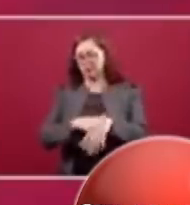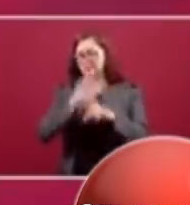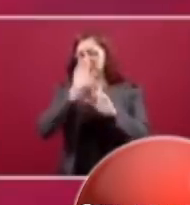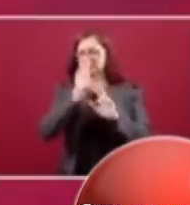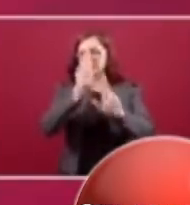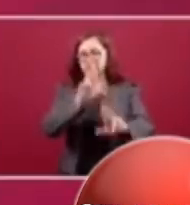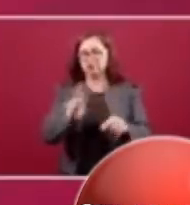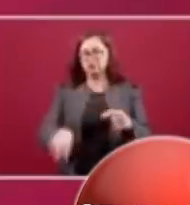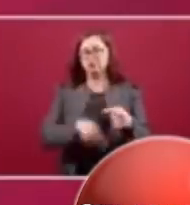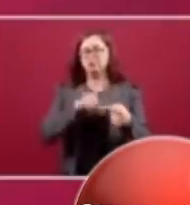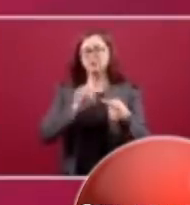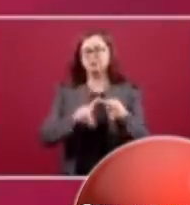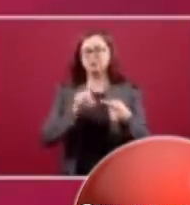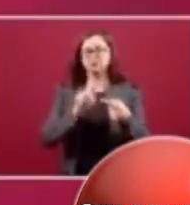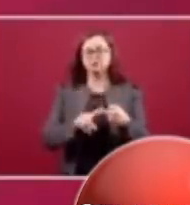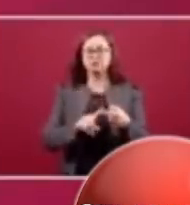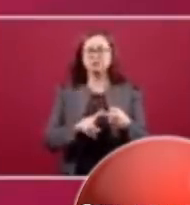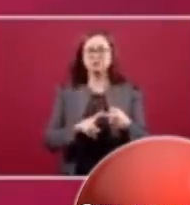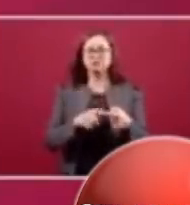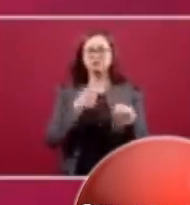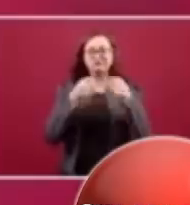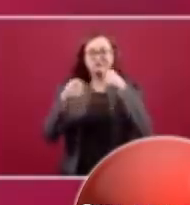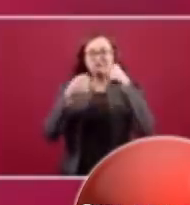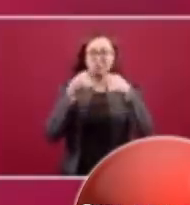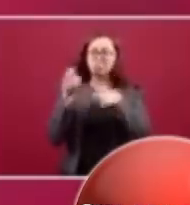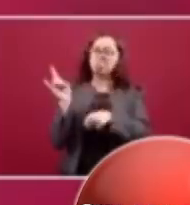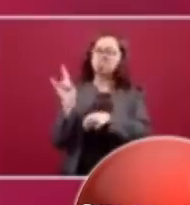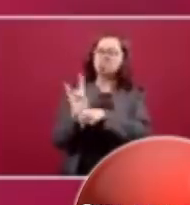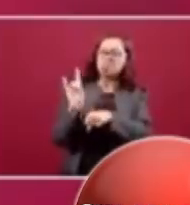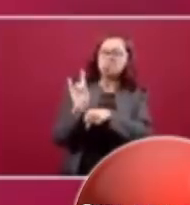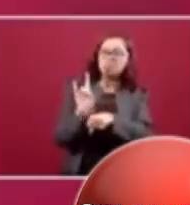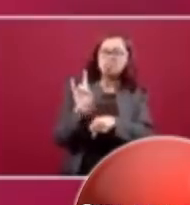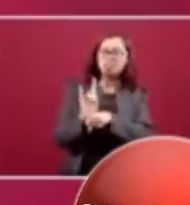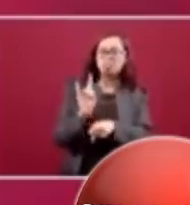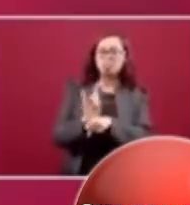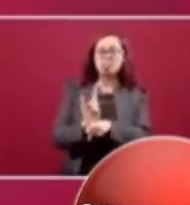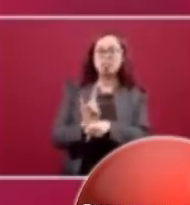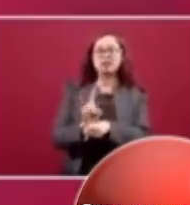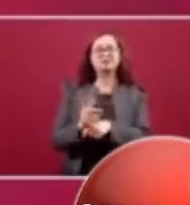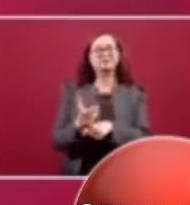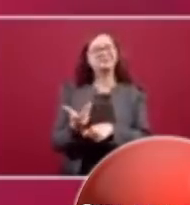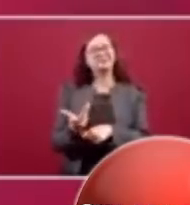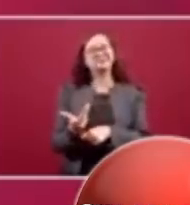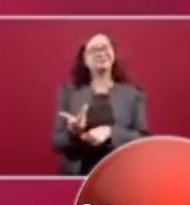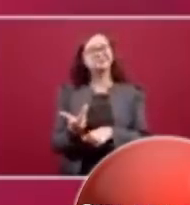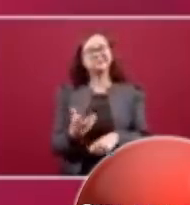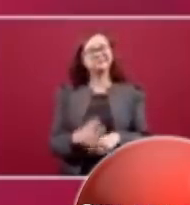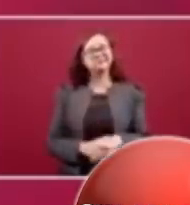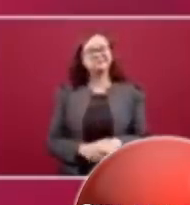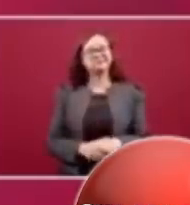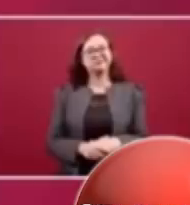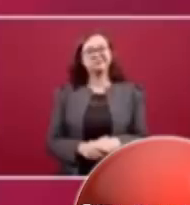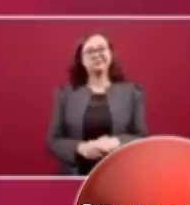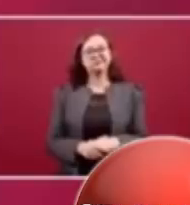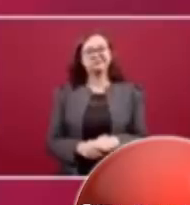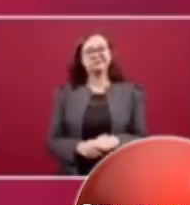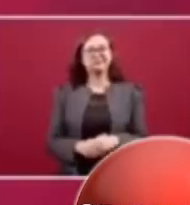Una, que no haya simulación, que no quieran